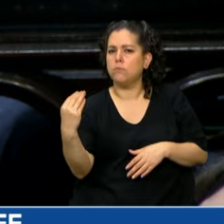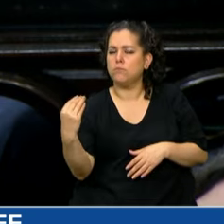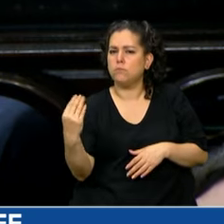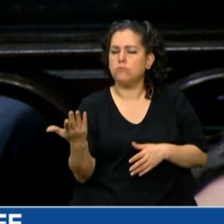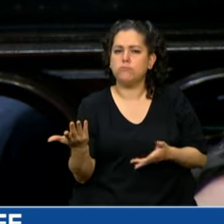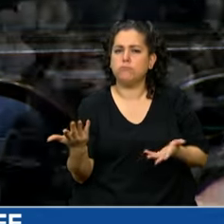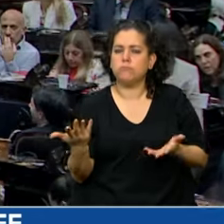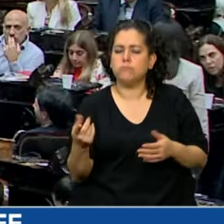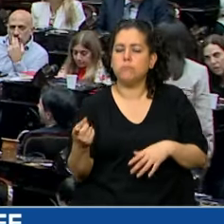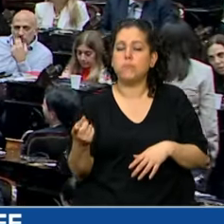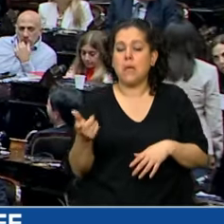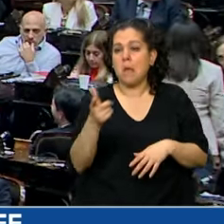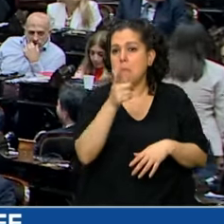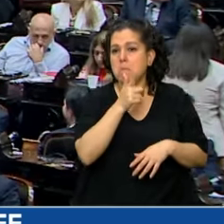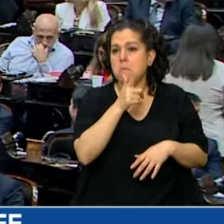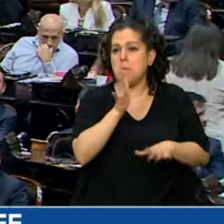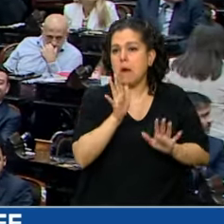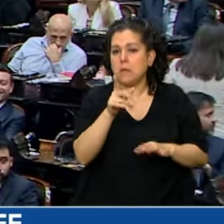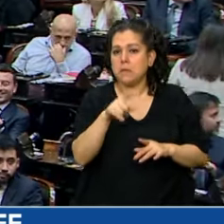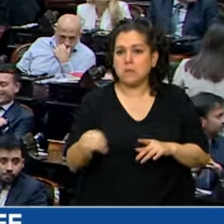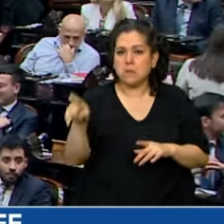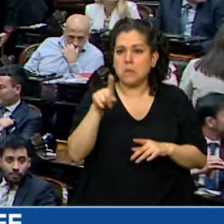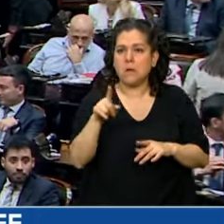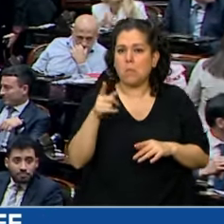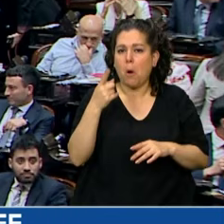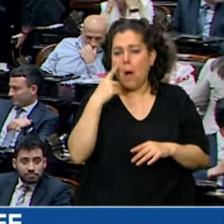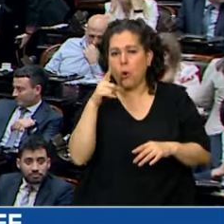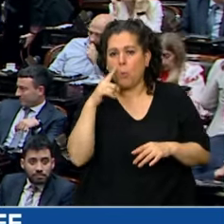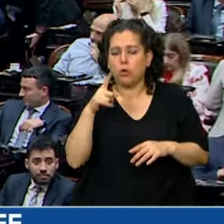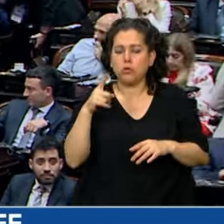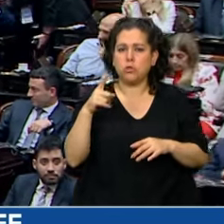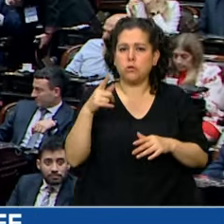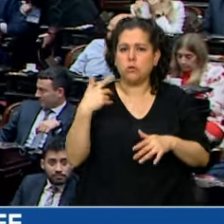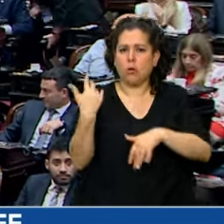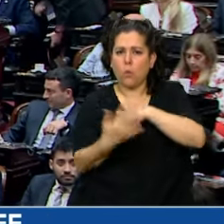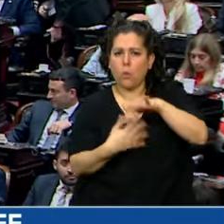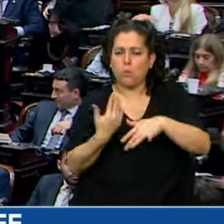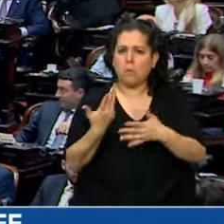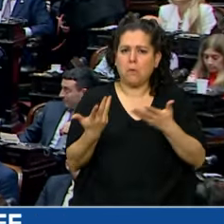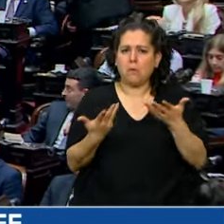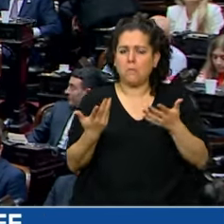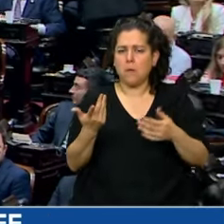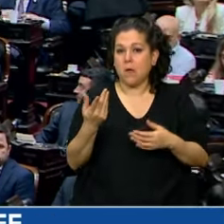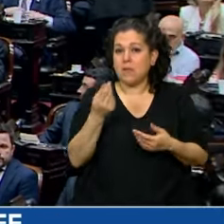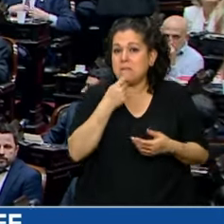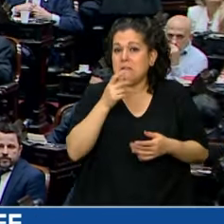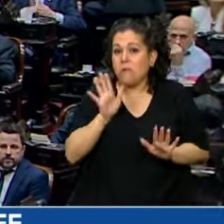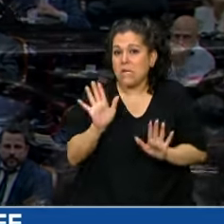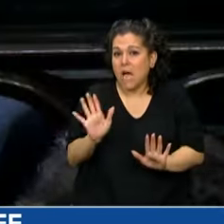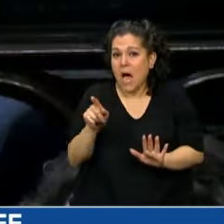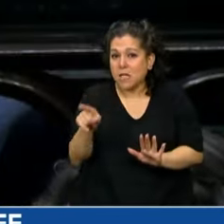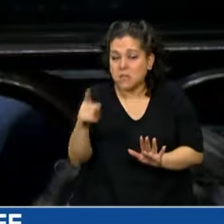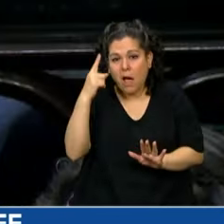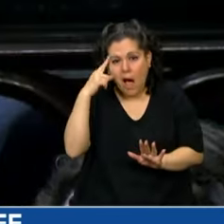Cómo y me parece que lo que están haciendo acá es alterar absolutamente la regla de juego para eso planteado